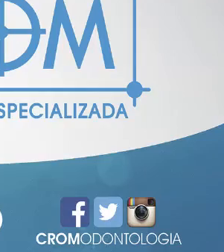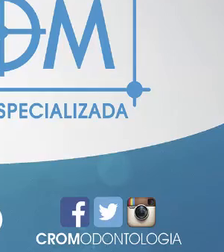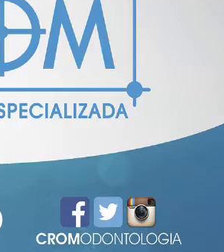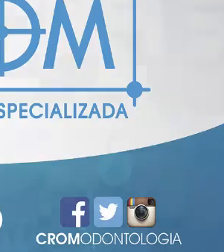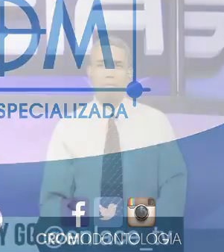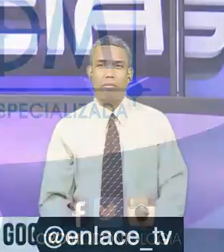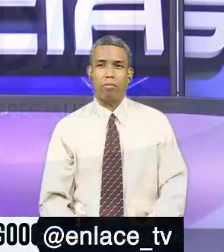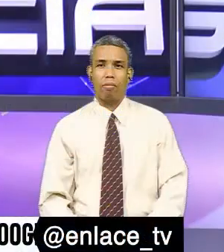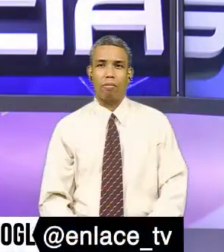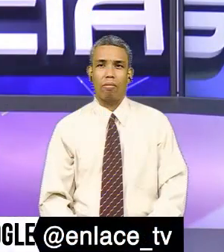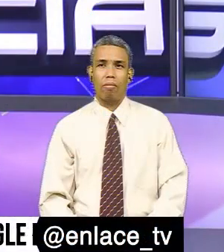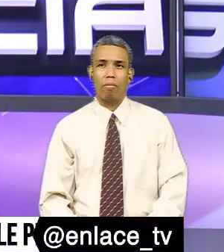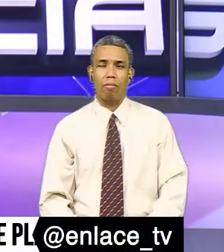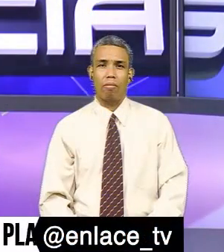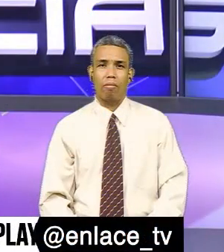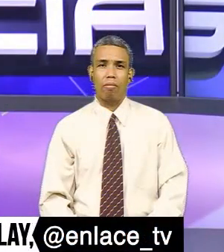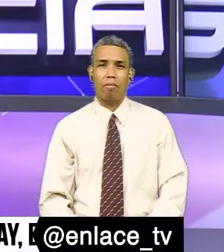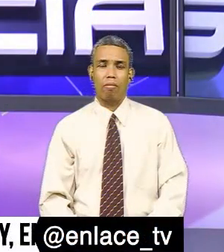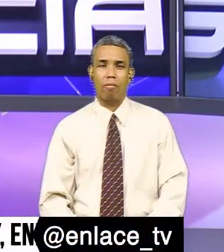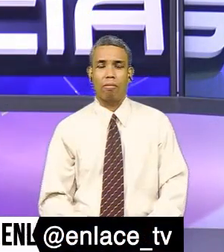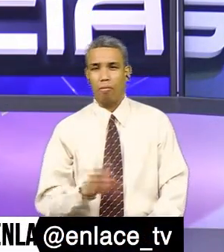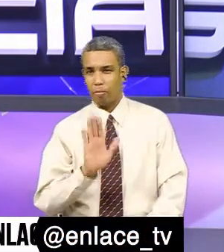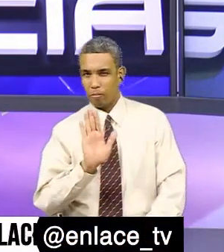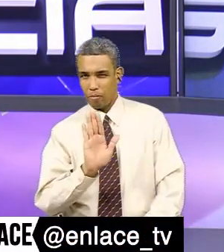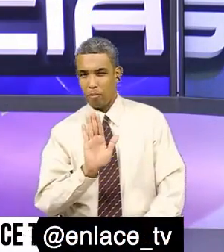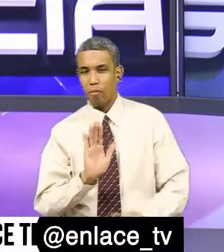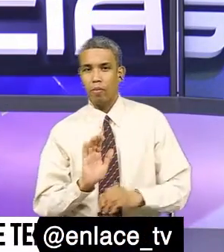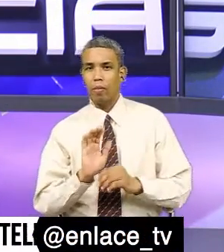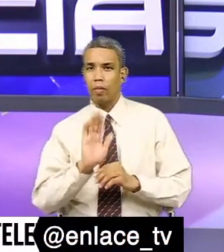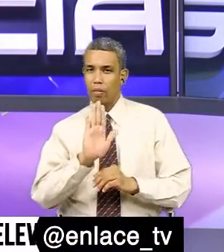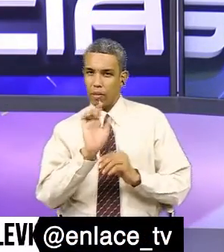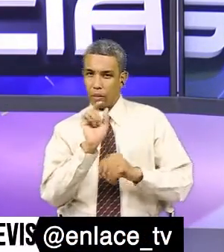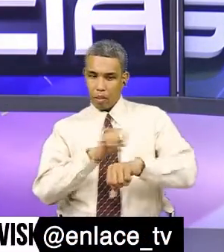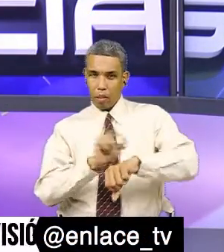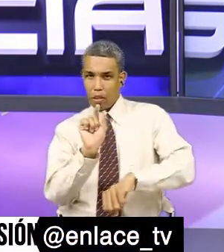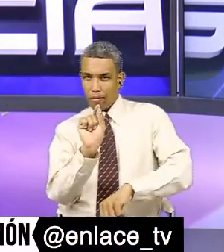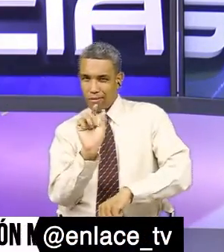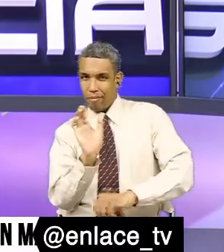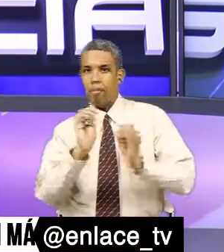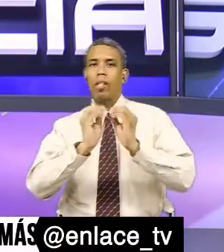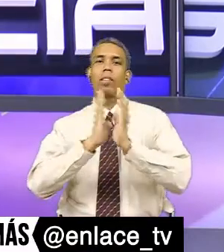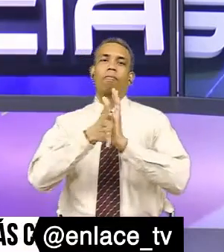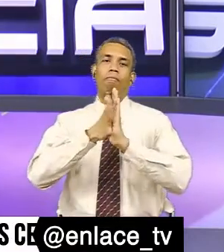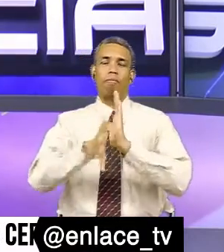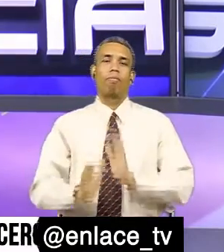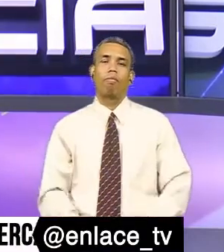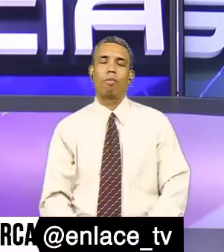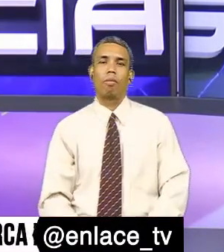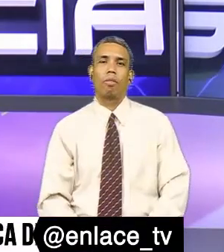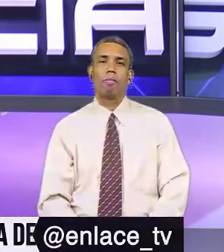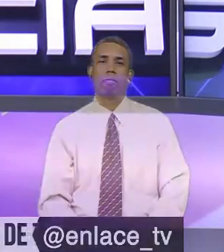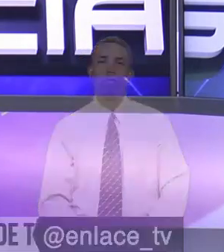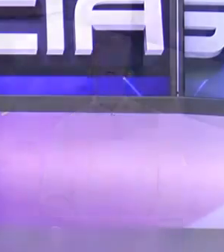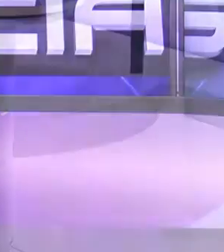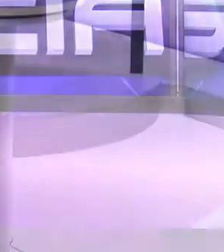Bermeja. Hacemos una pausa en el noticiero que usted quiere ver en instantes. Los esperamos con más de Enlace Noticias.